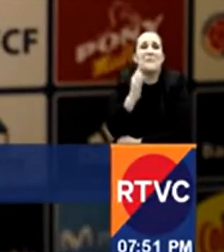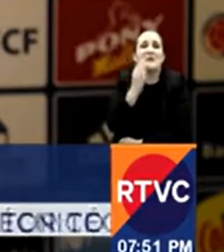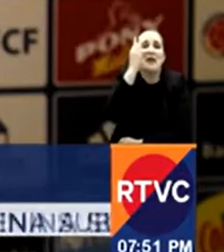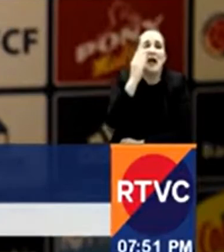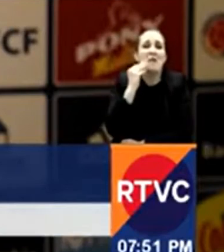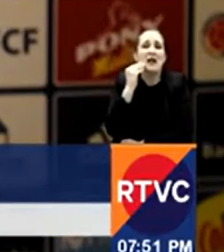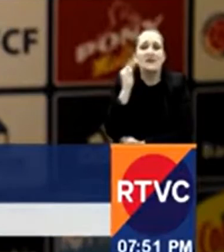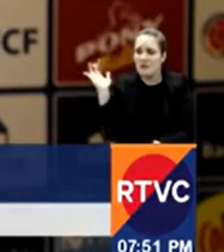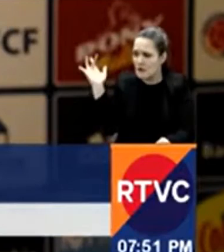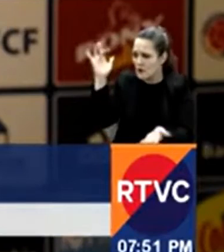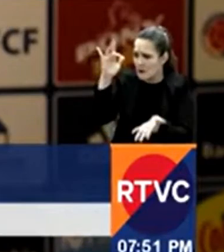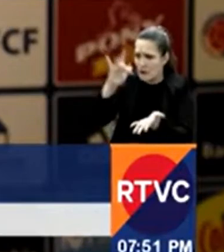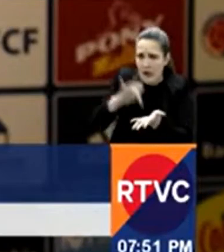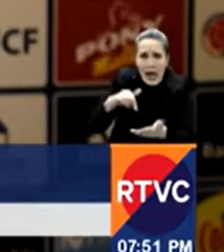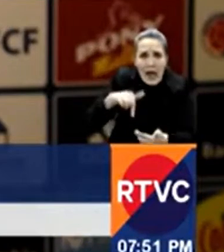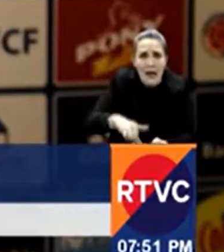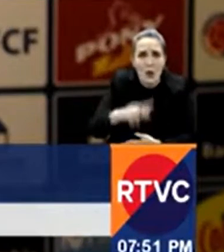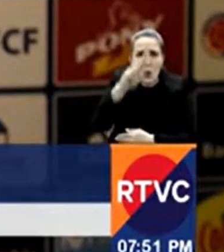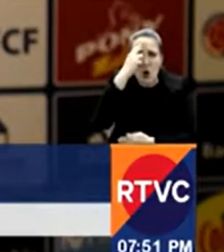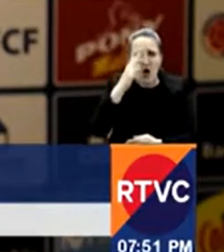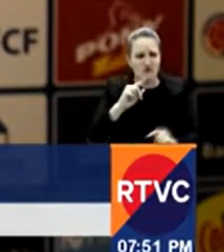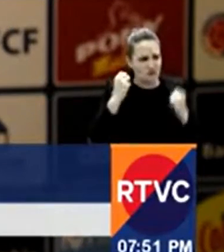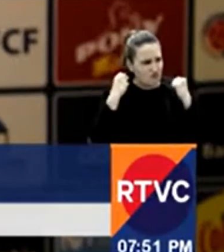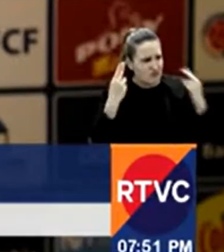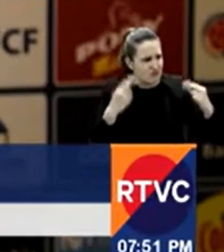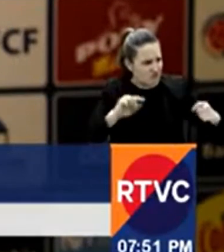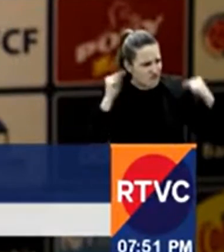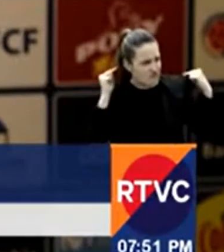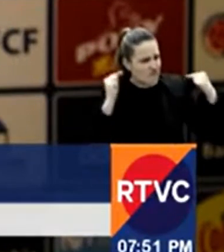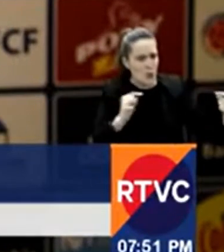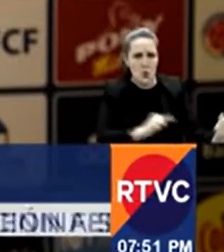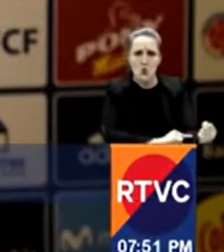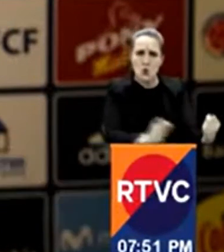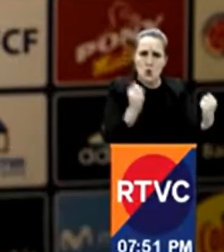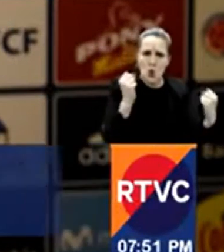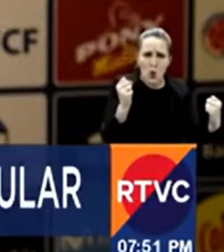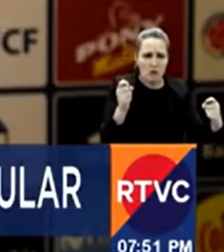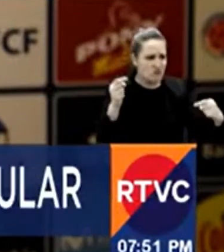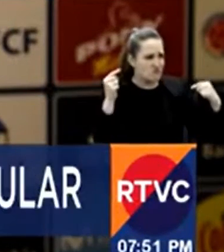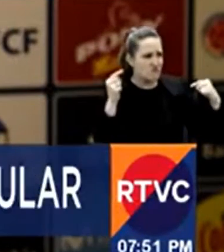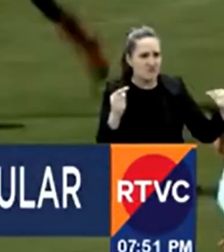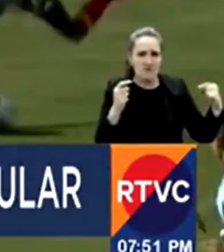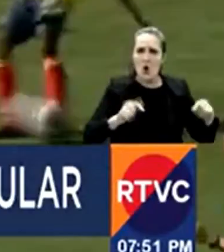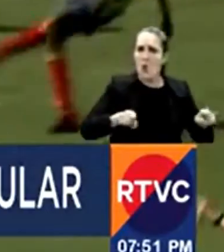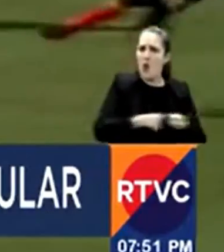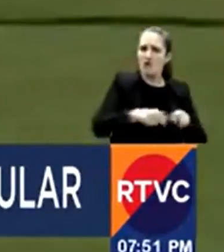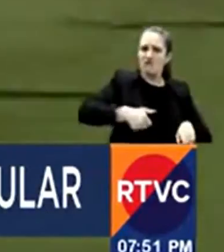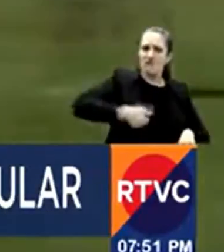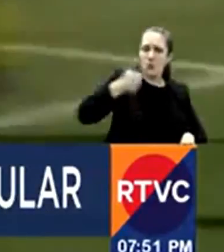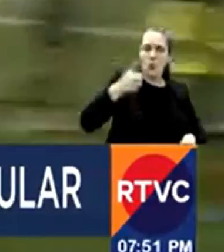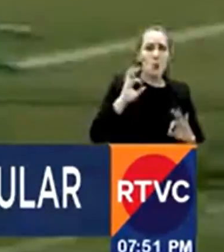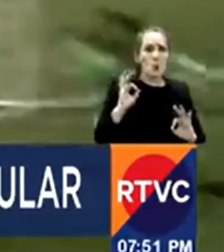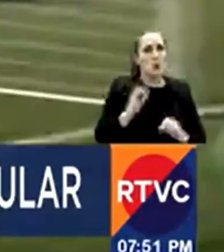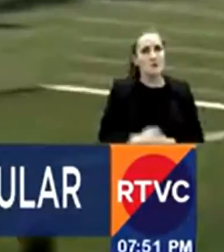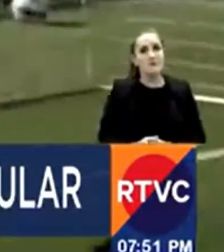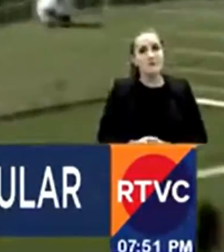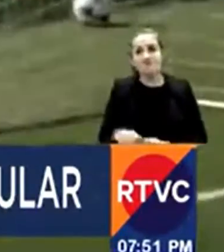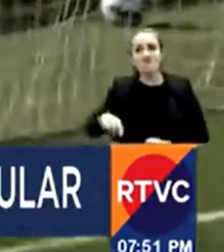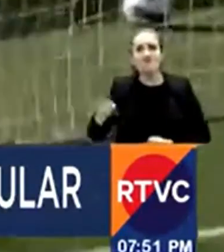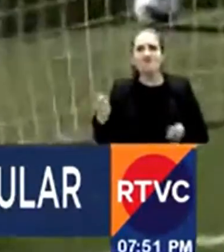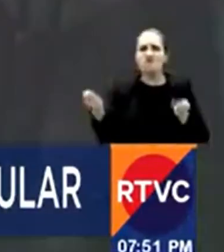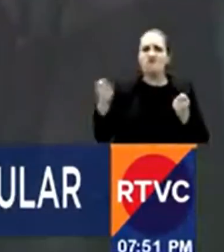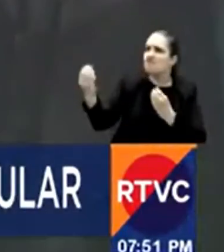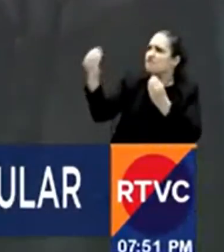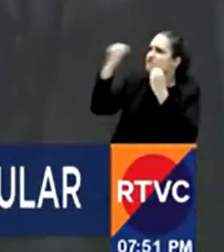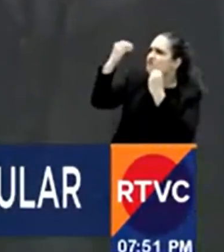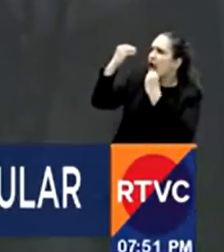venir acá y jugar con esa personalidad, jugar con esa jerarquía. Son jugadoras receptivas y que permiten